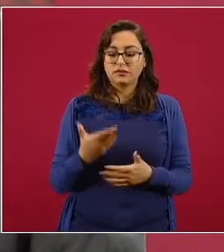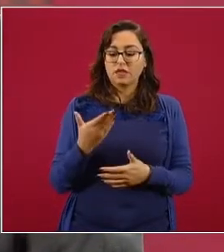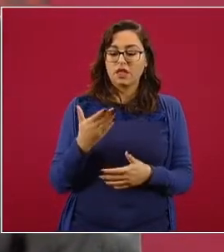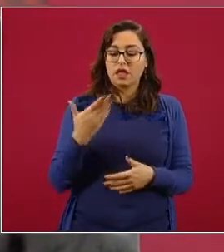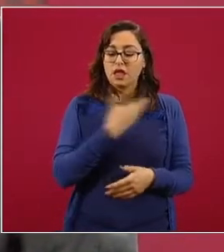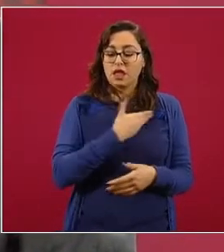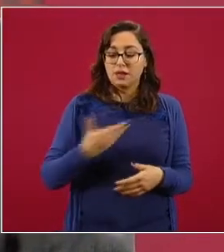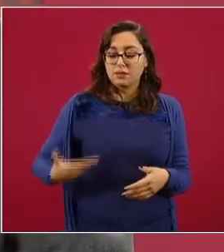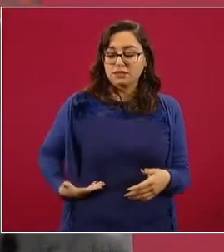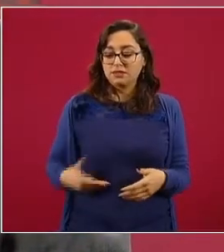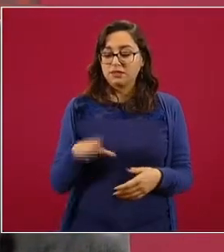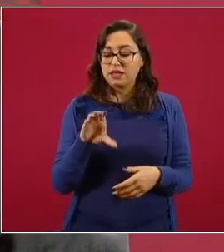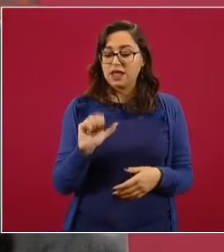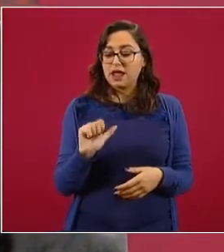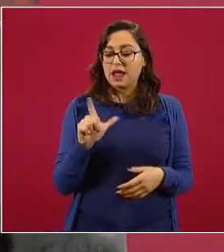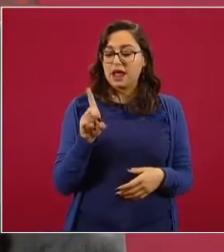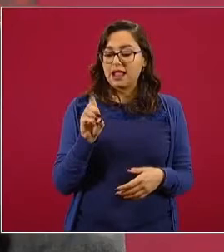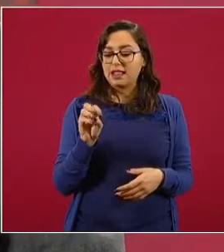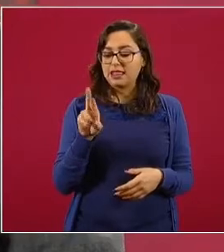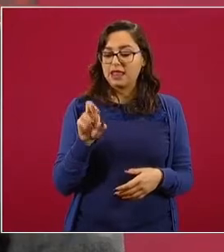Calderón